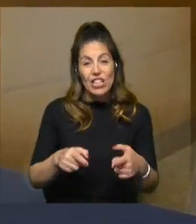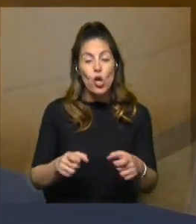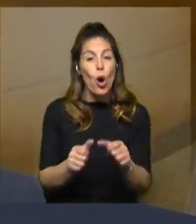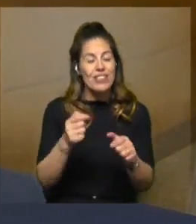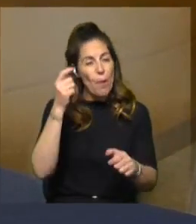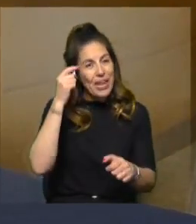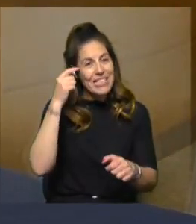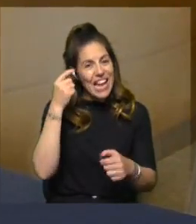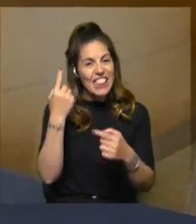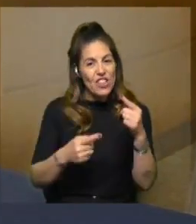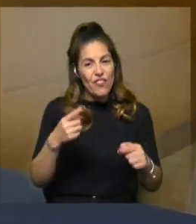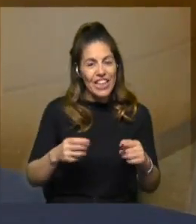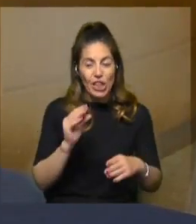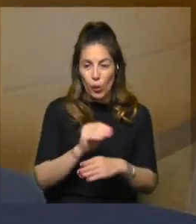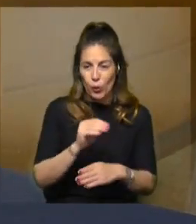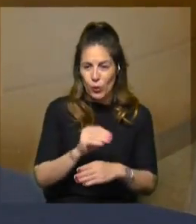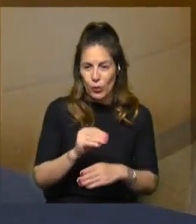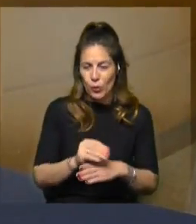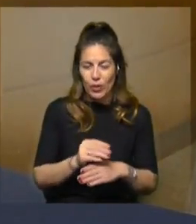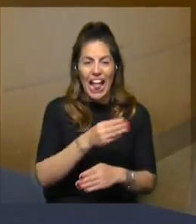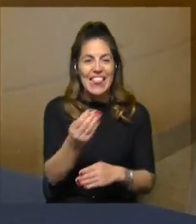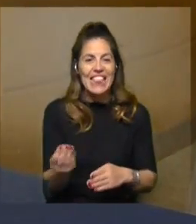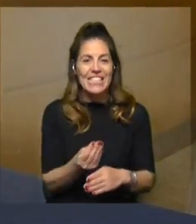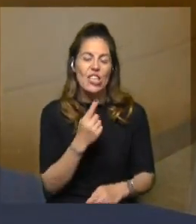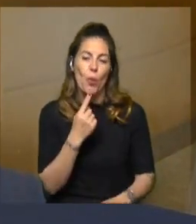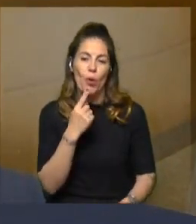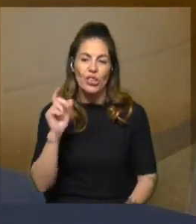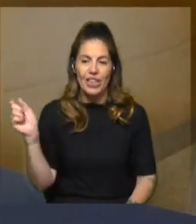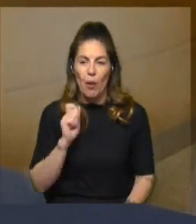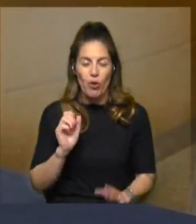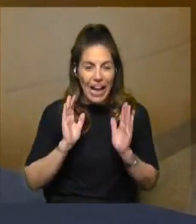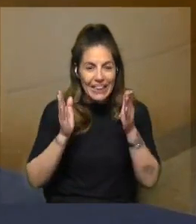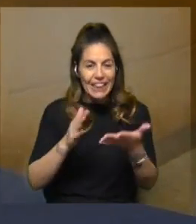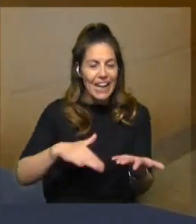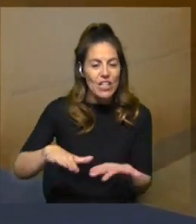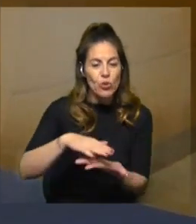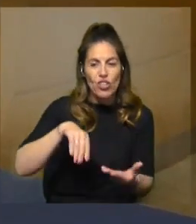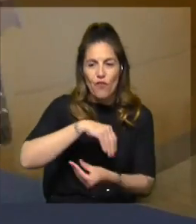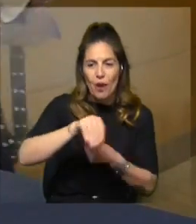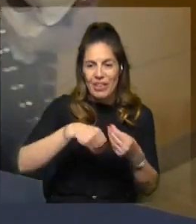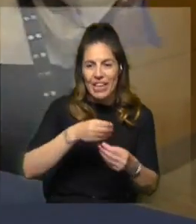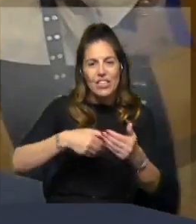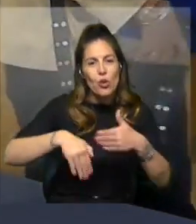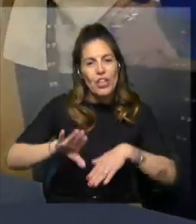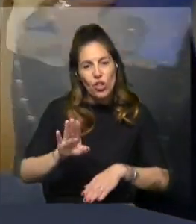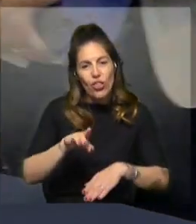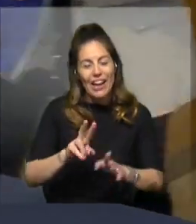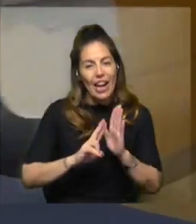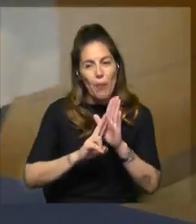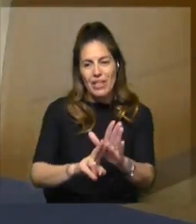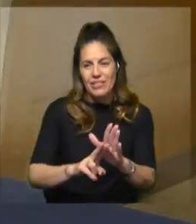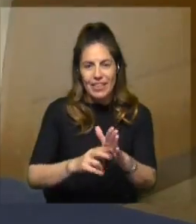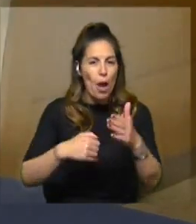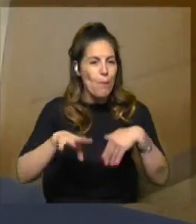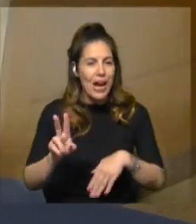esa interculturalidad y en los diseños de políticas públicas para poder atender las situaciones familiares y sobre todas aquellas que representan